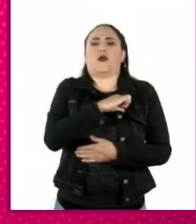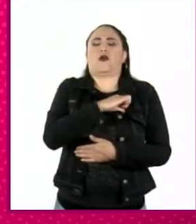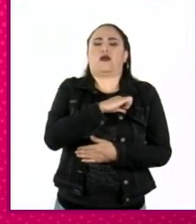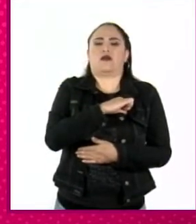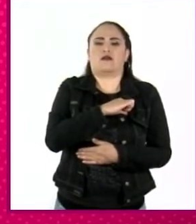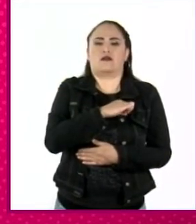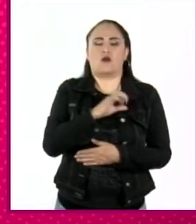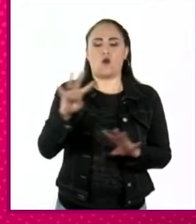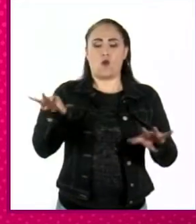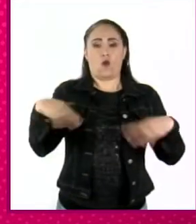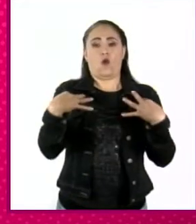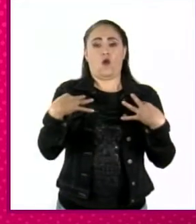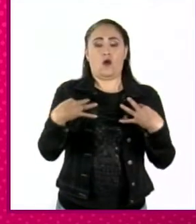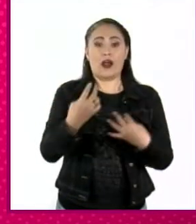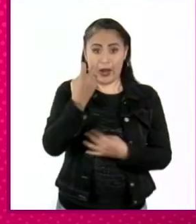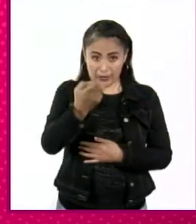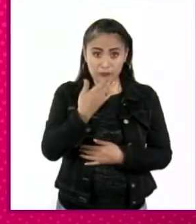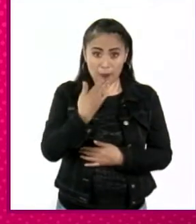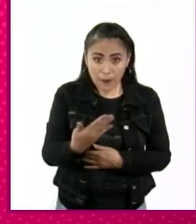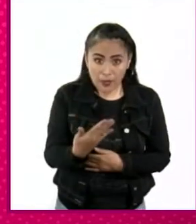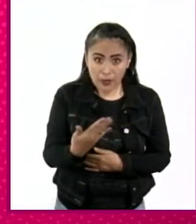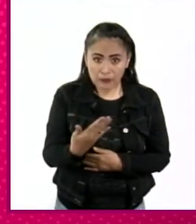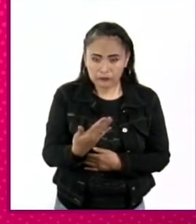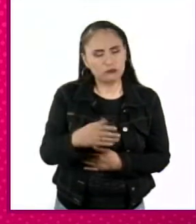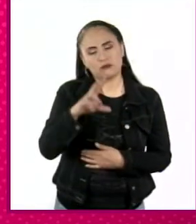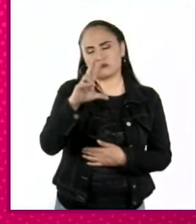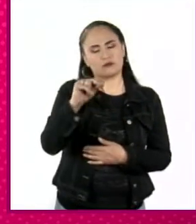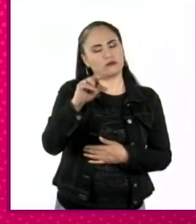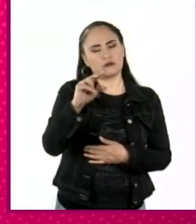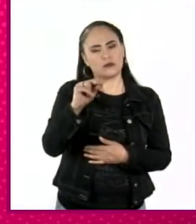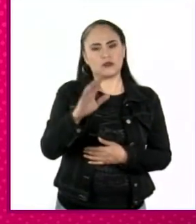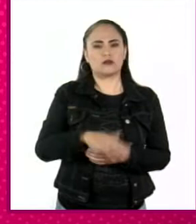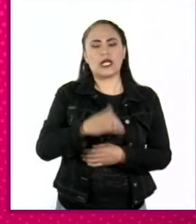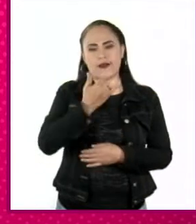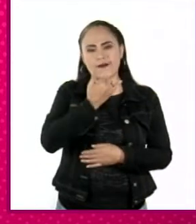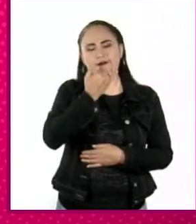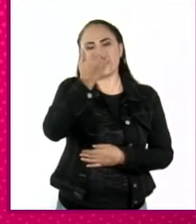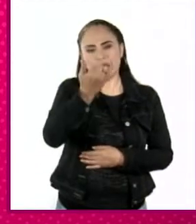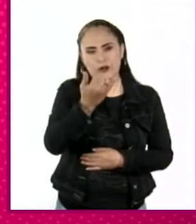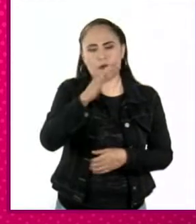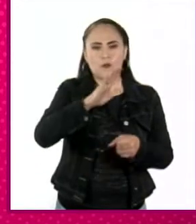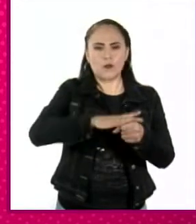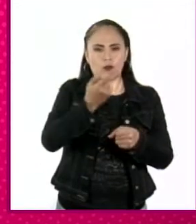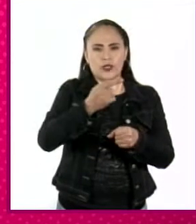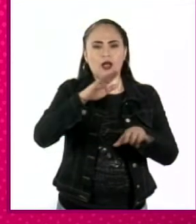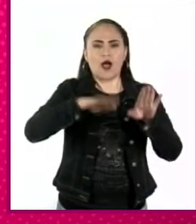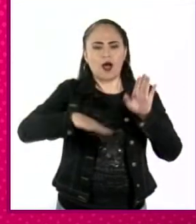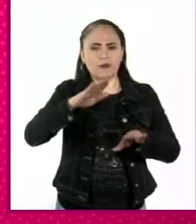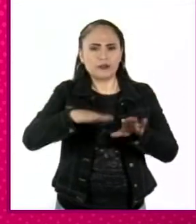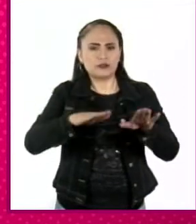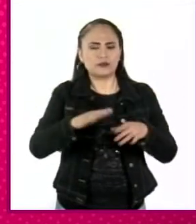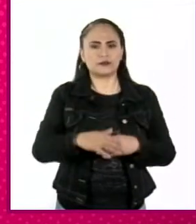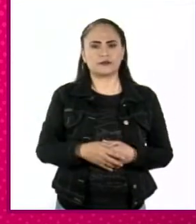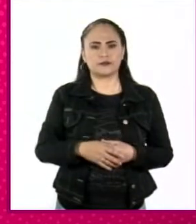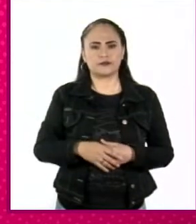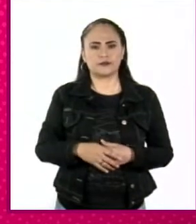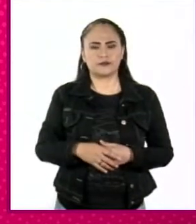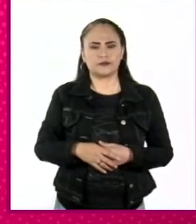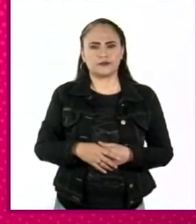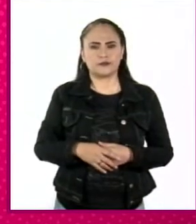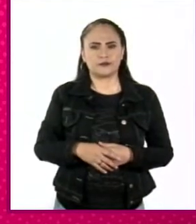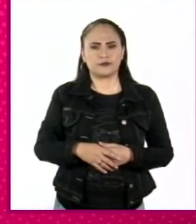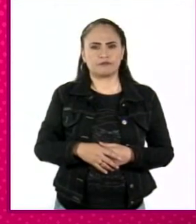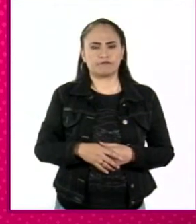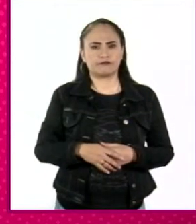manera erróneo porque dejamos de ver, por ejemplo, la importancia y tenemos